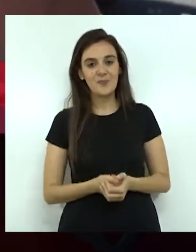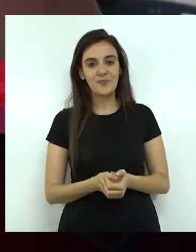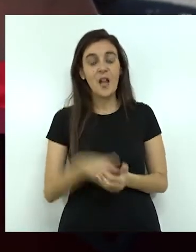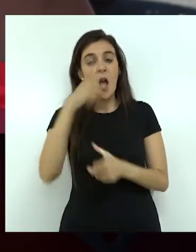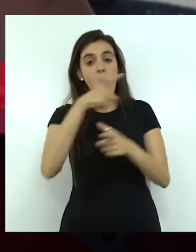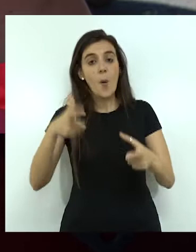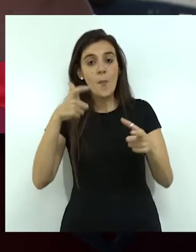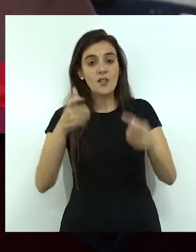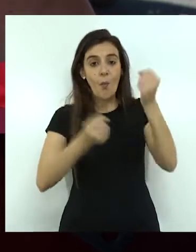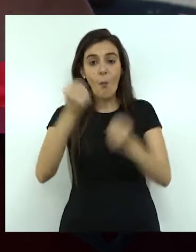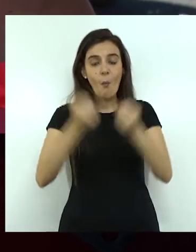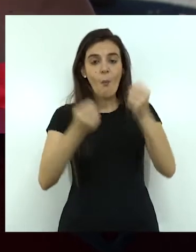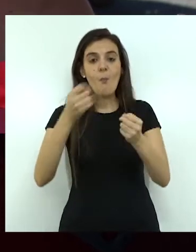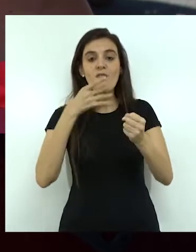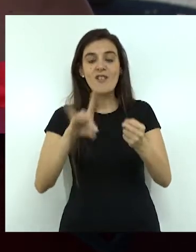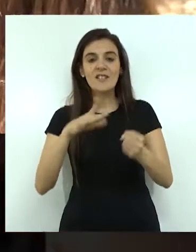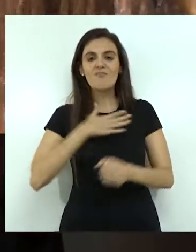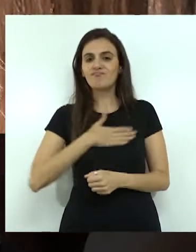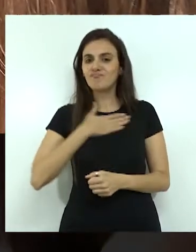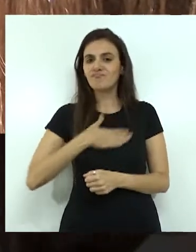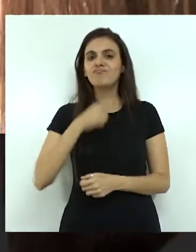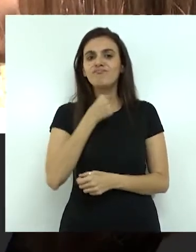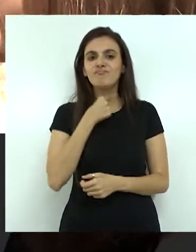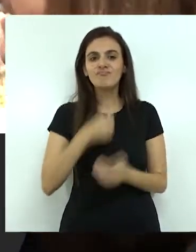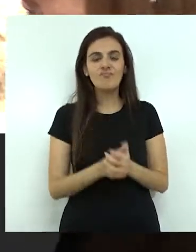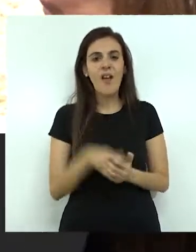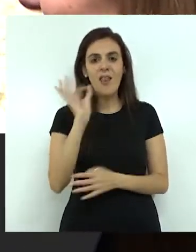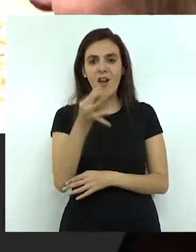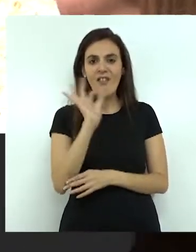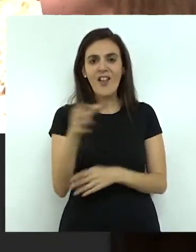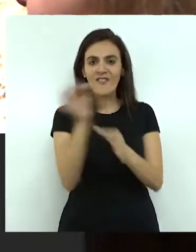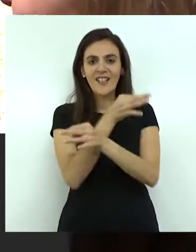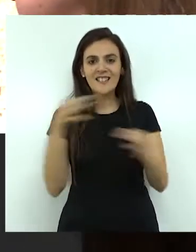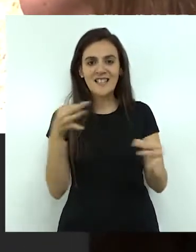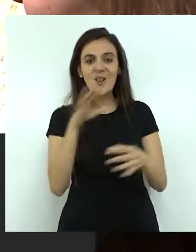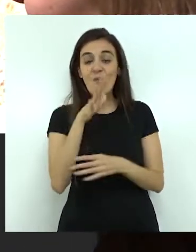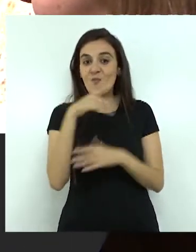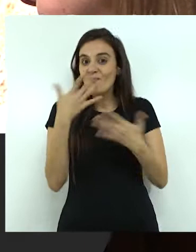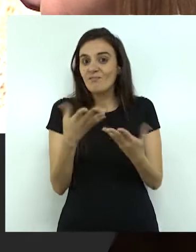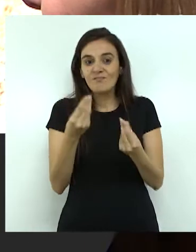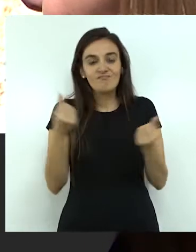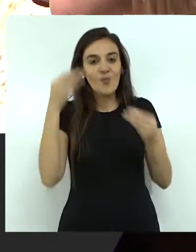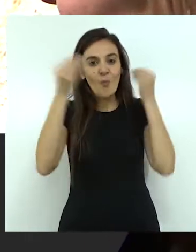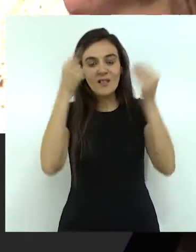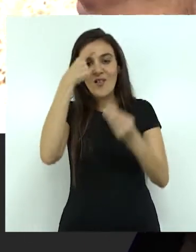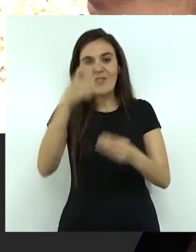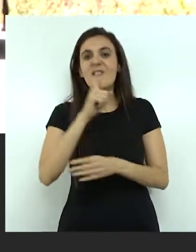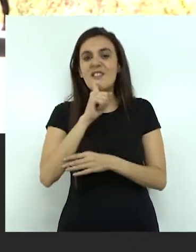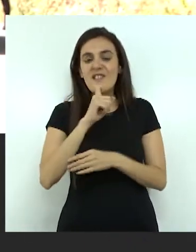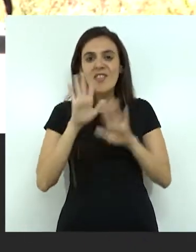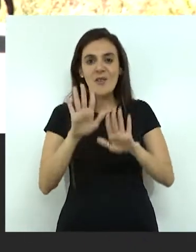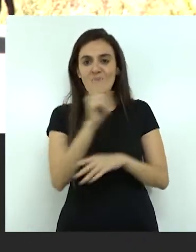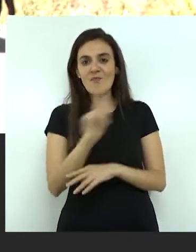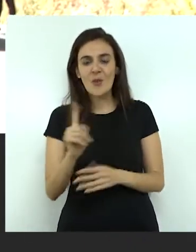que han probado el vehículo han salido encantados muy bien la verdad es fantástico y creo que va a ser algo más difícil pero